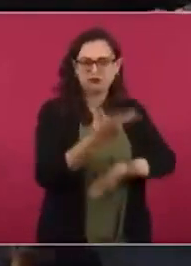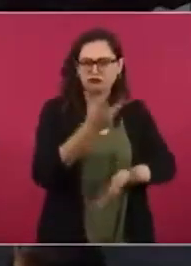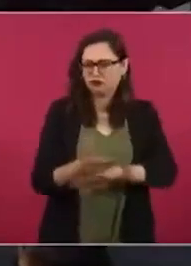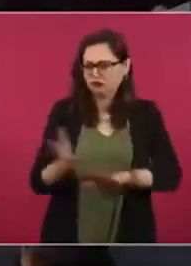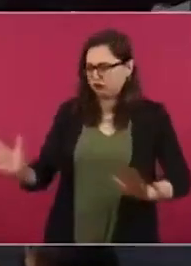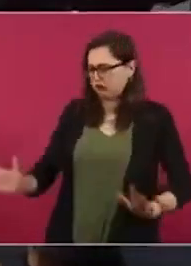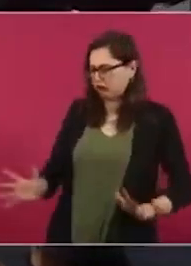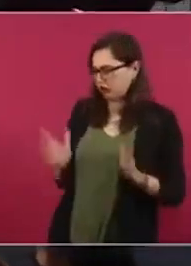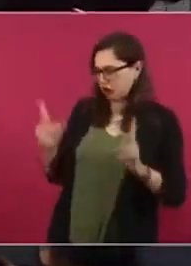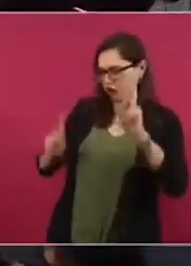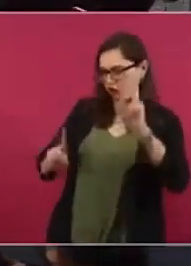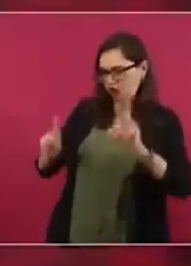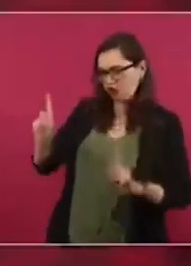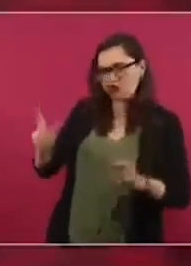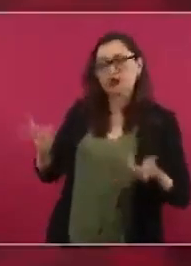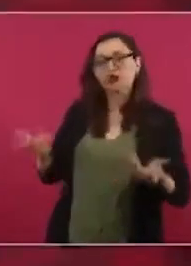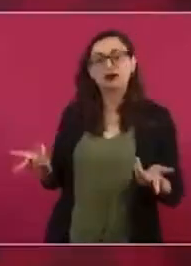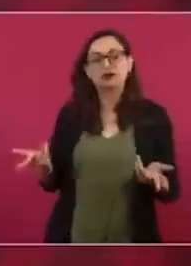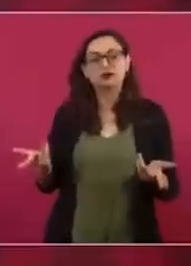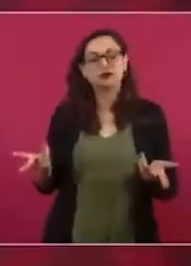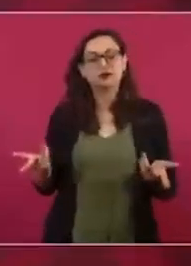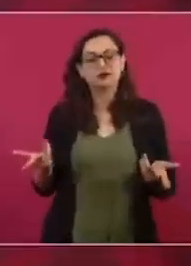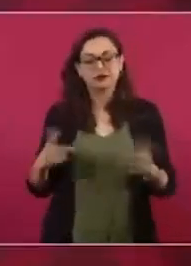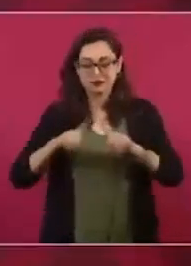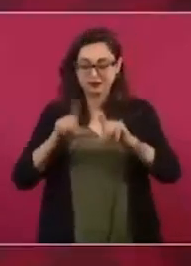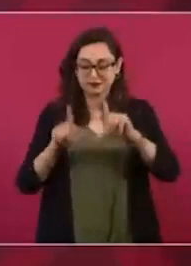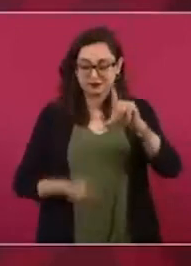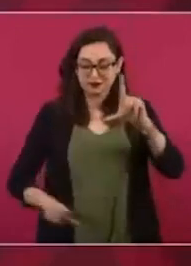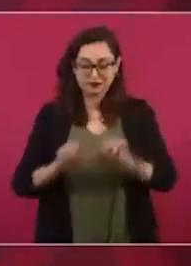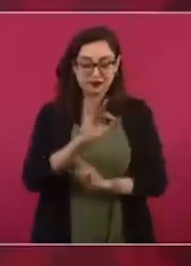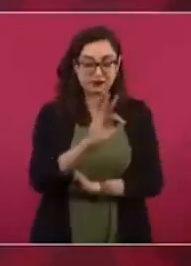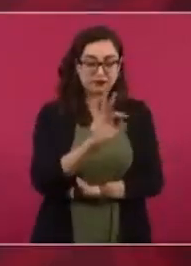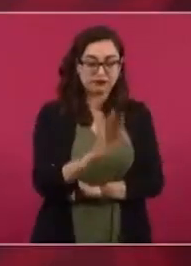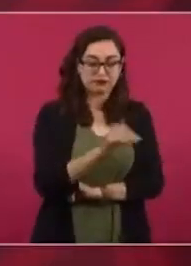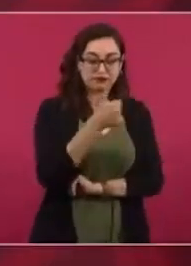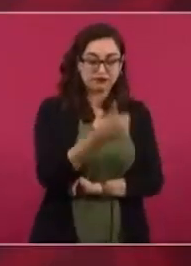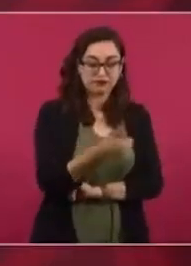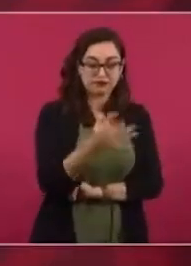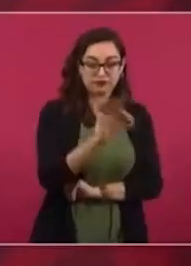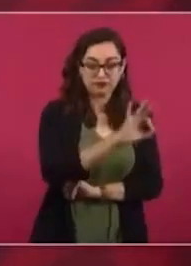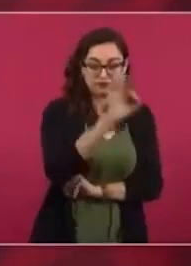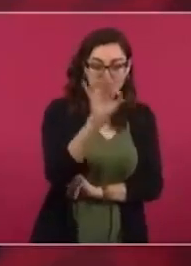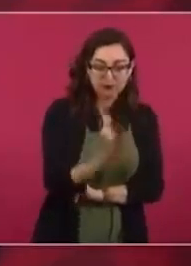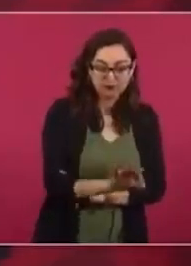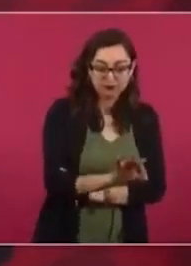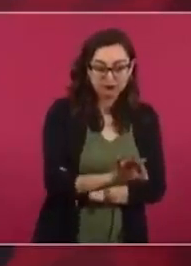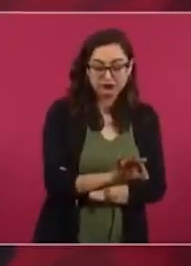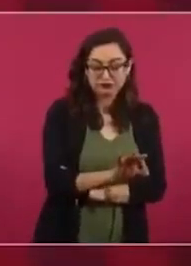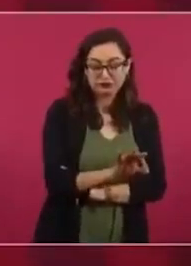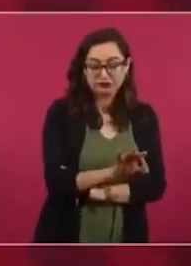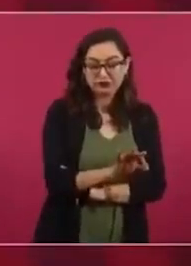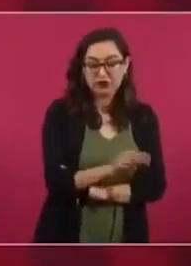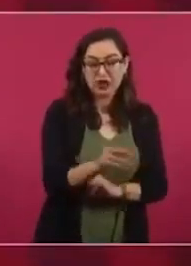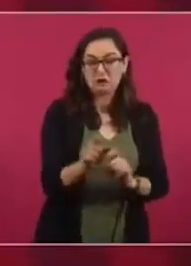¿Cuánto es el 46% del mercado de México? Es todo el mercado de Argentina.